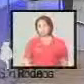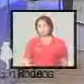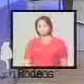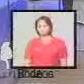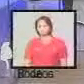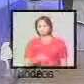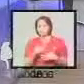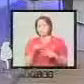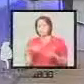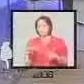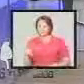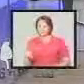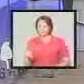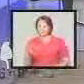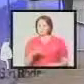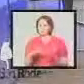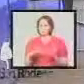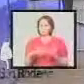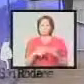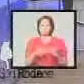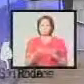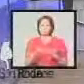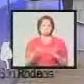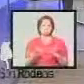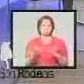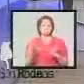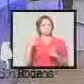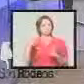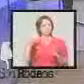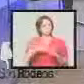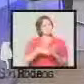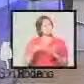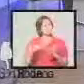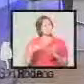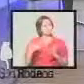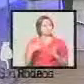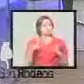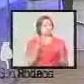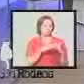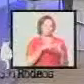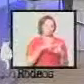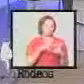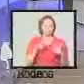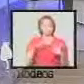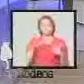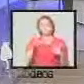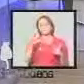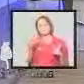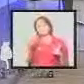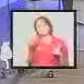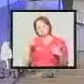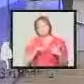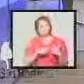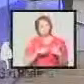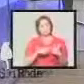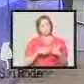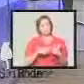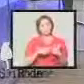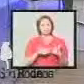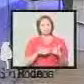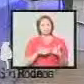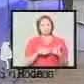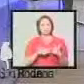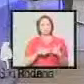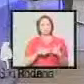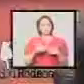En personas aproximadamente 100 mil, en vivienda 3.500 y a pymes o a